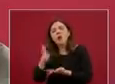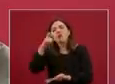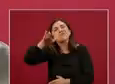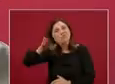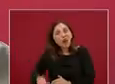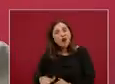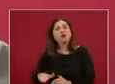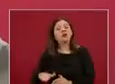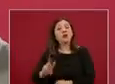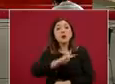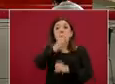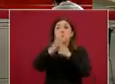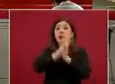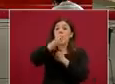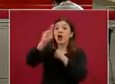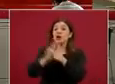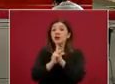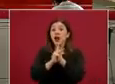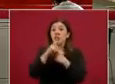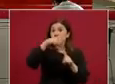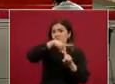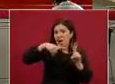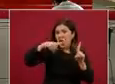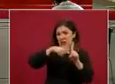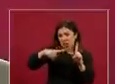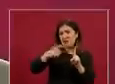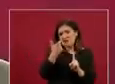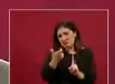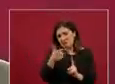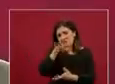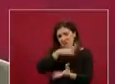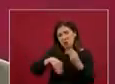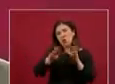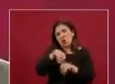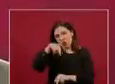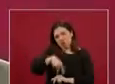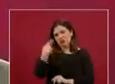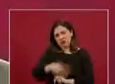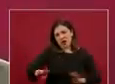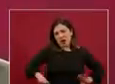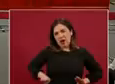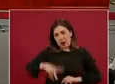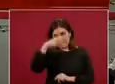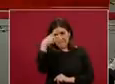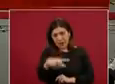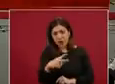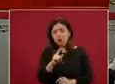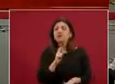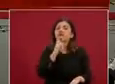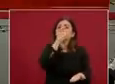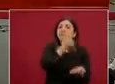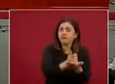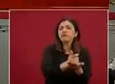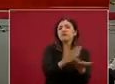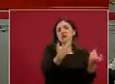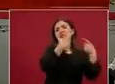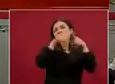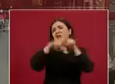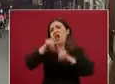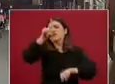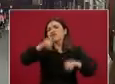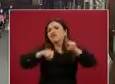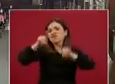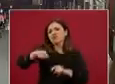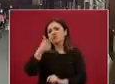simbólicos, y los países de ingresos medios y medios altos, como es el caso de México, pagaremos diversas